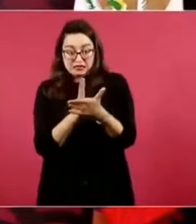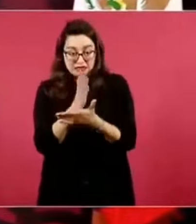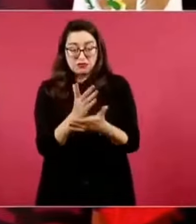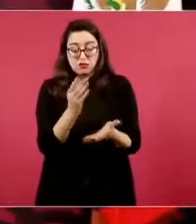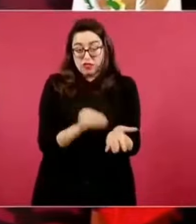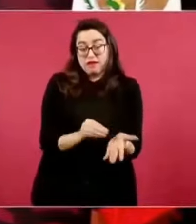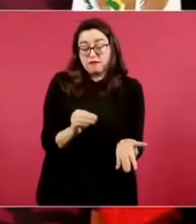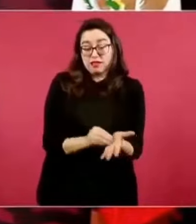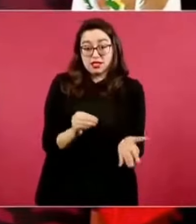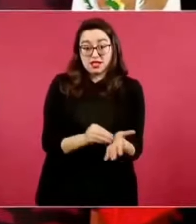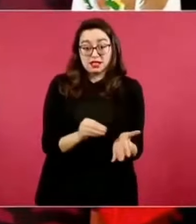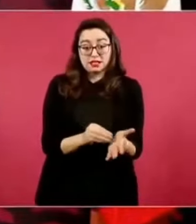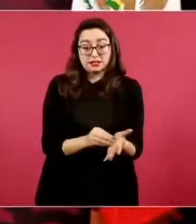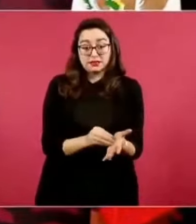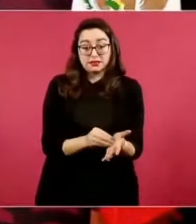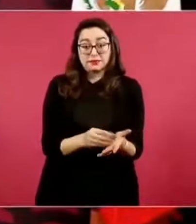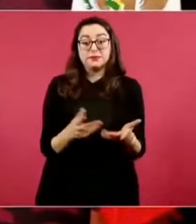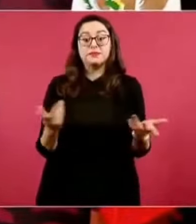irse